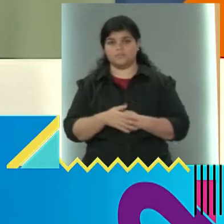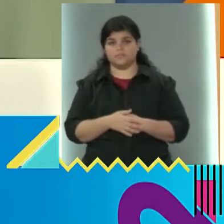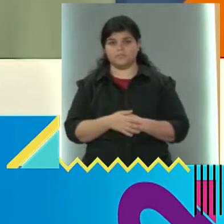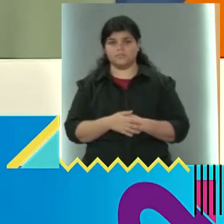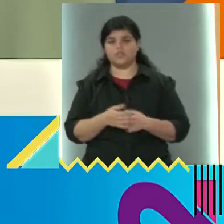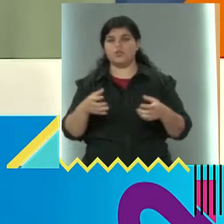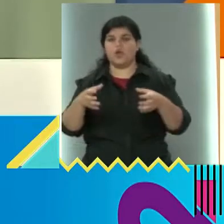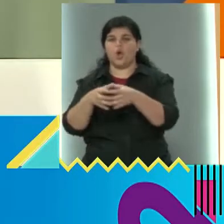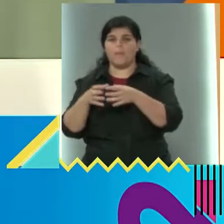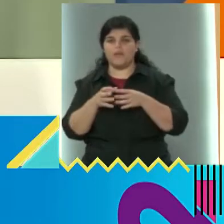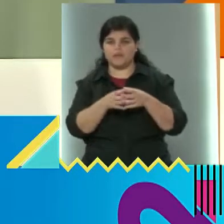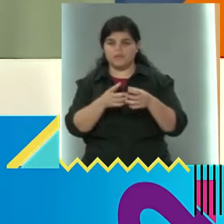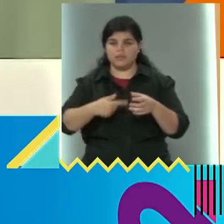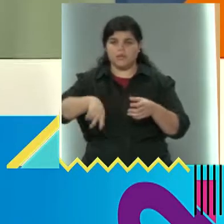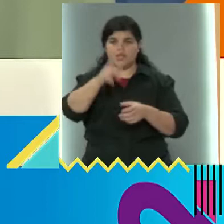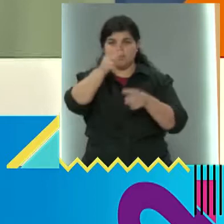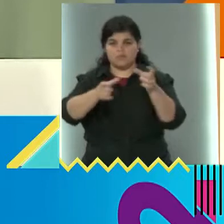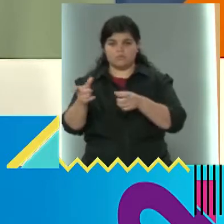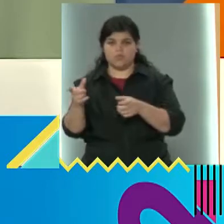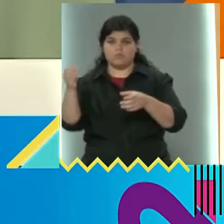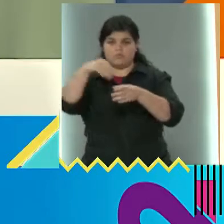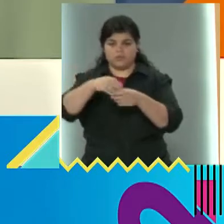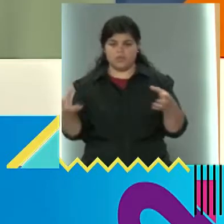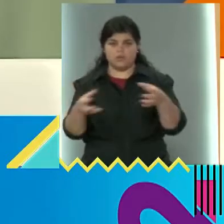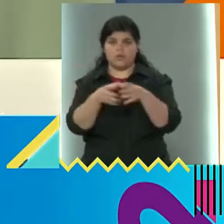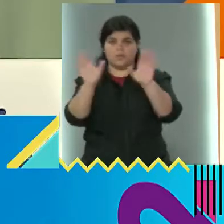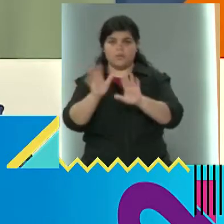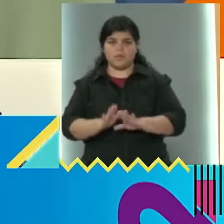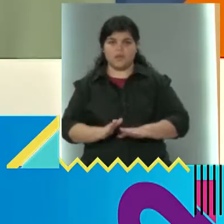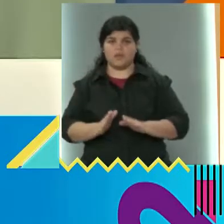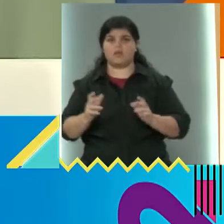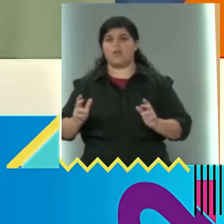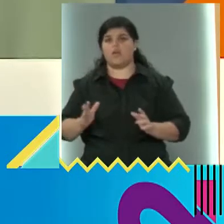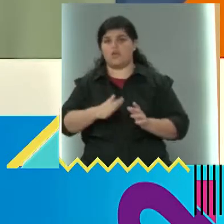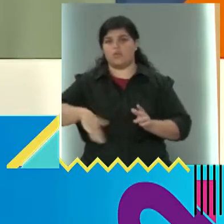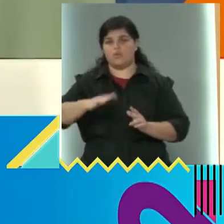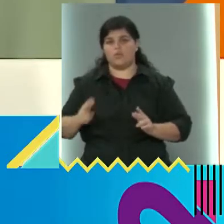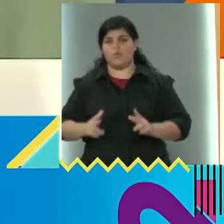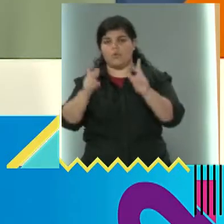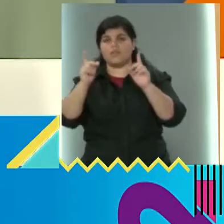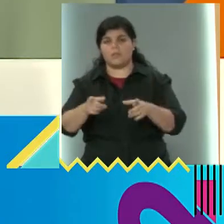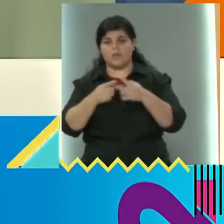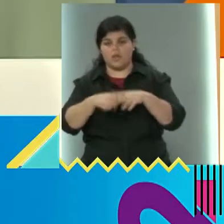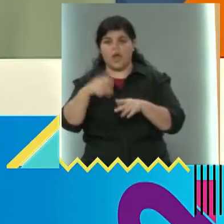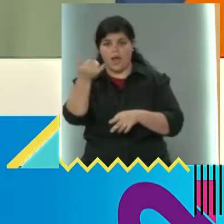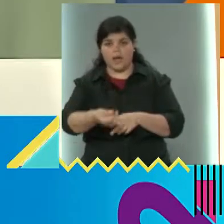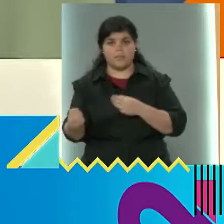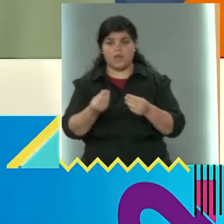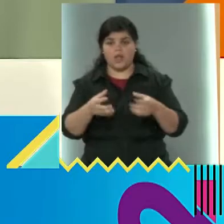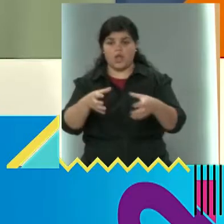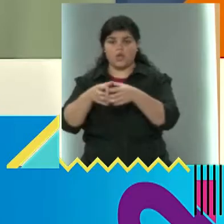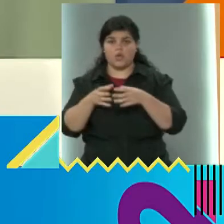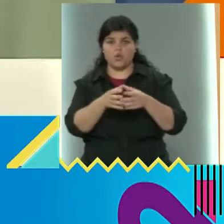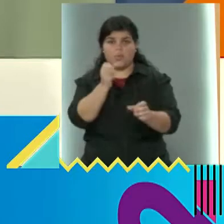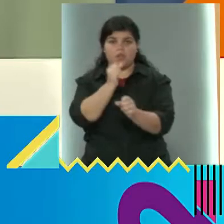y todo, que son los que canalizan a la gente, organizan, poseen infraestructura y tecnología para poder armar estos grupos de